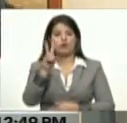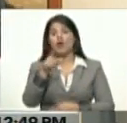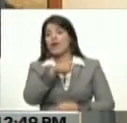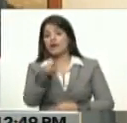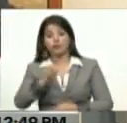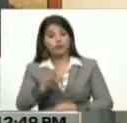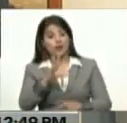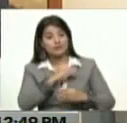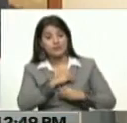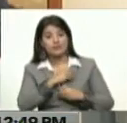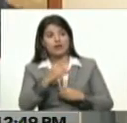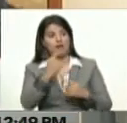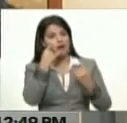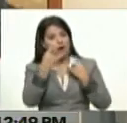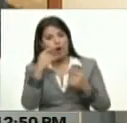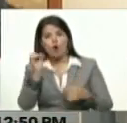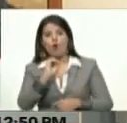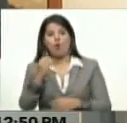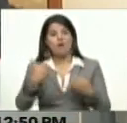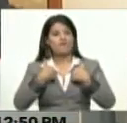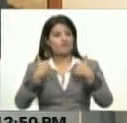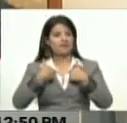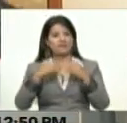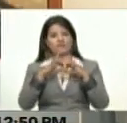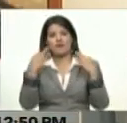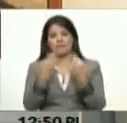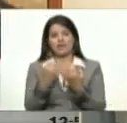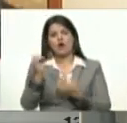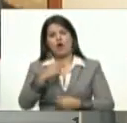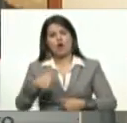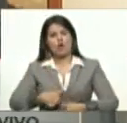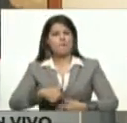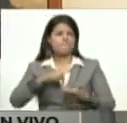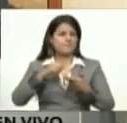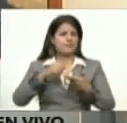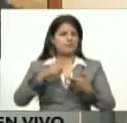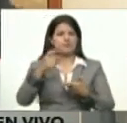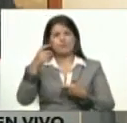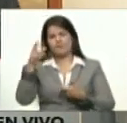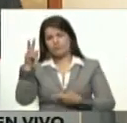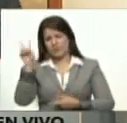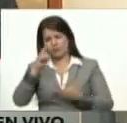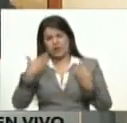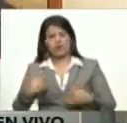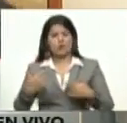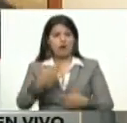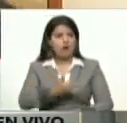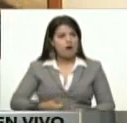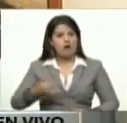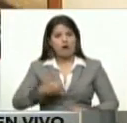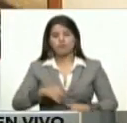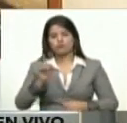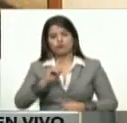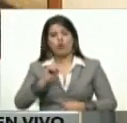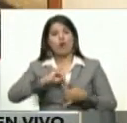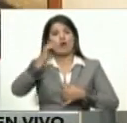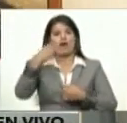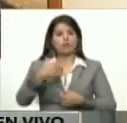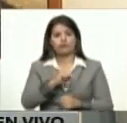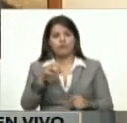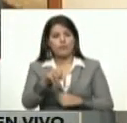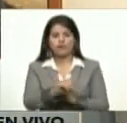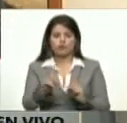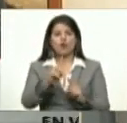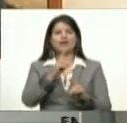llevar y no le afecte a la familia y al estómago de los venezolanos la especulación en los alimentos, para que